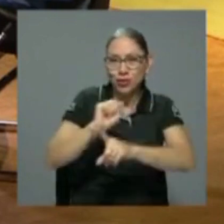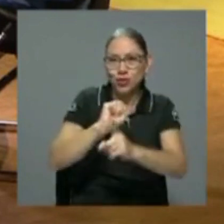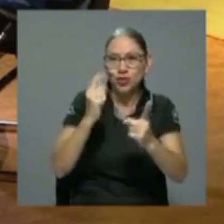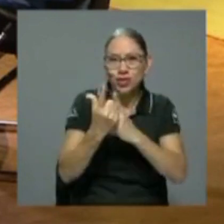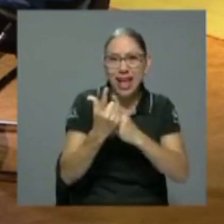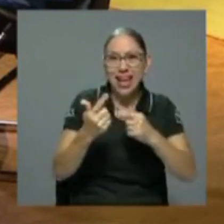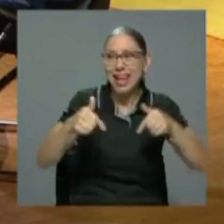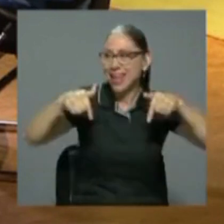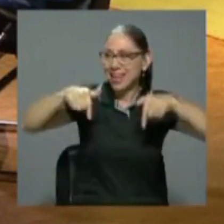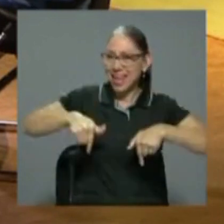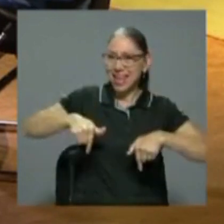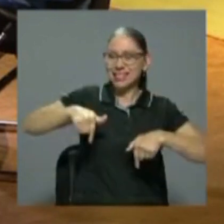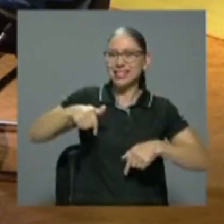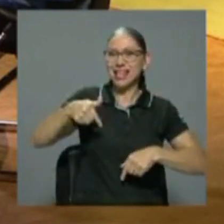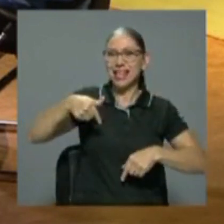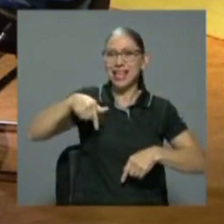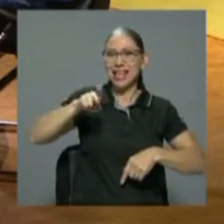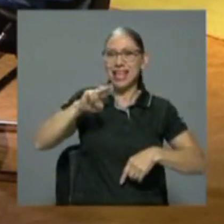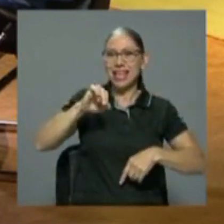15 UCR.